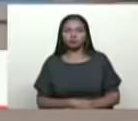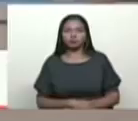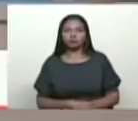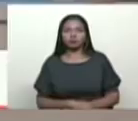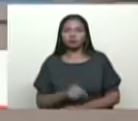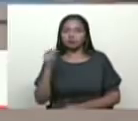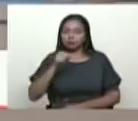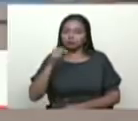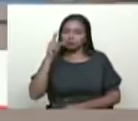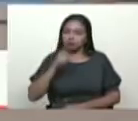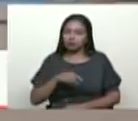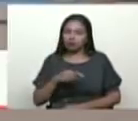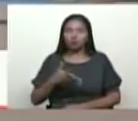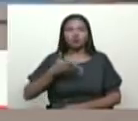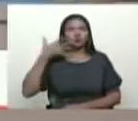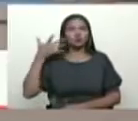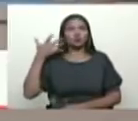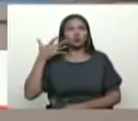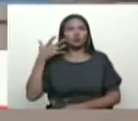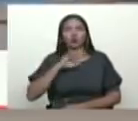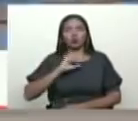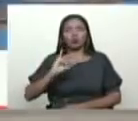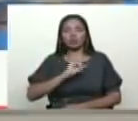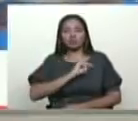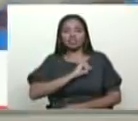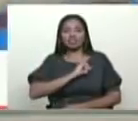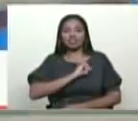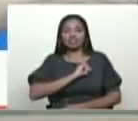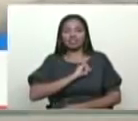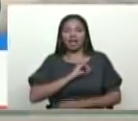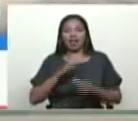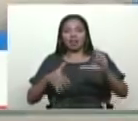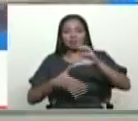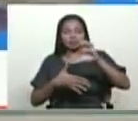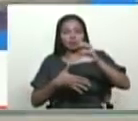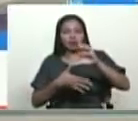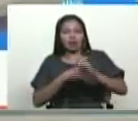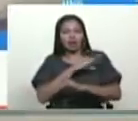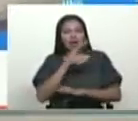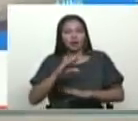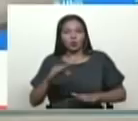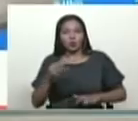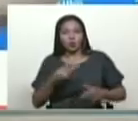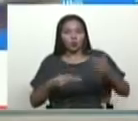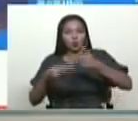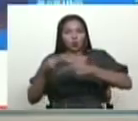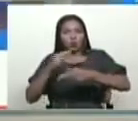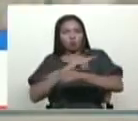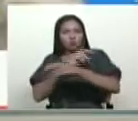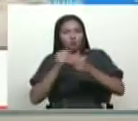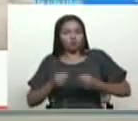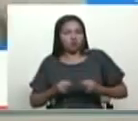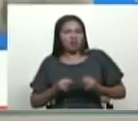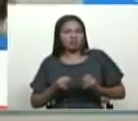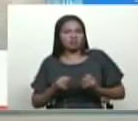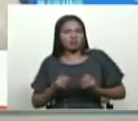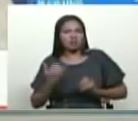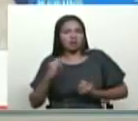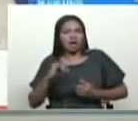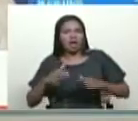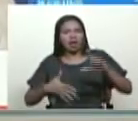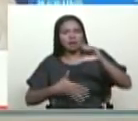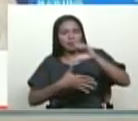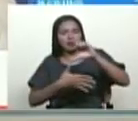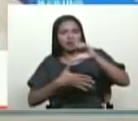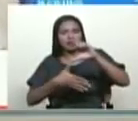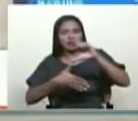Sí se debe ser orgulloso de nuestra identidad latinoamericana caribeña y construir un poderoso bloque de fuerzas de América Latina y el